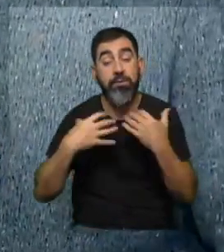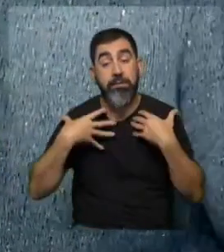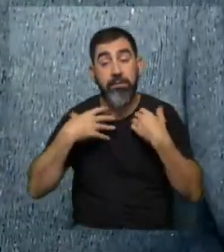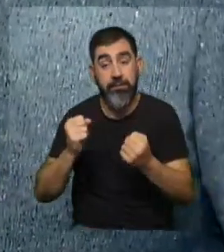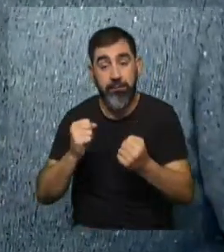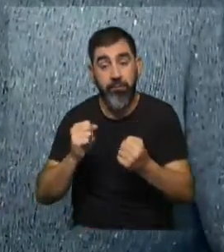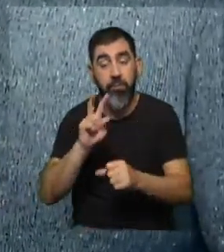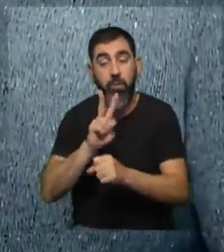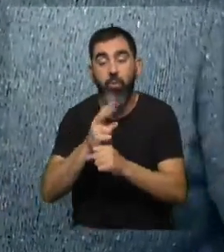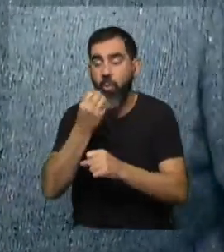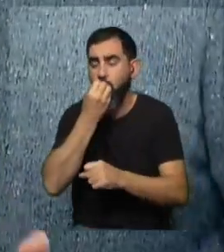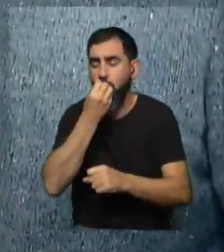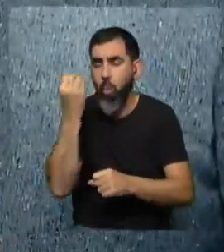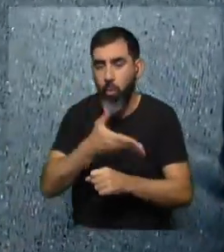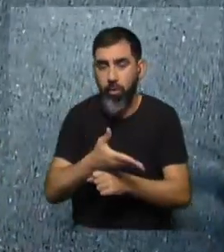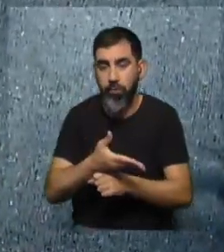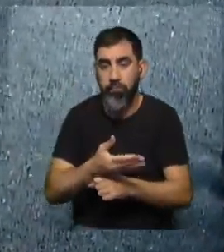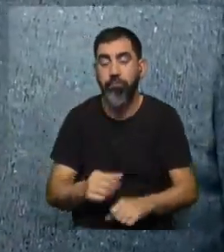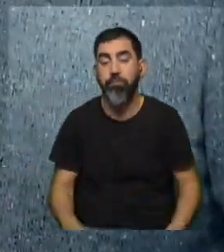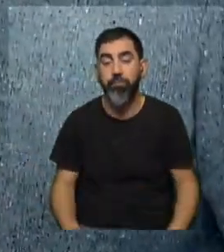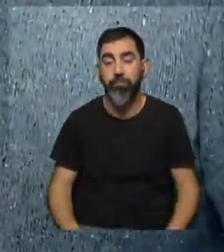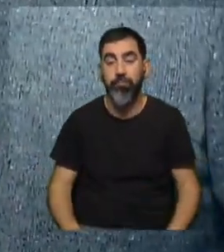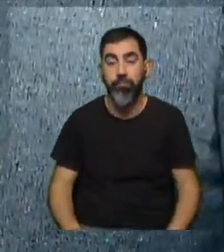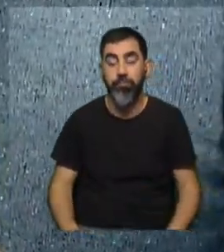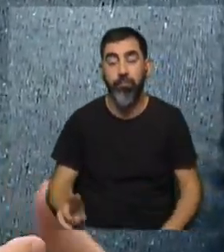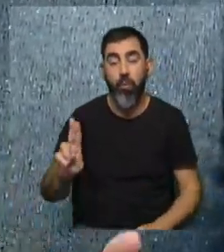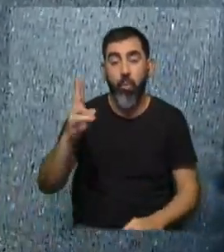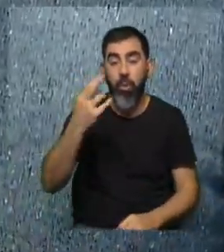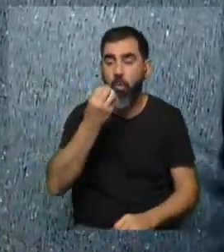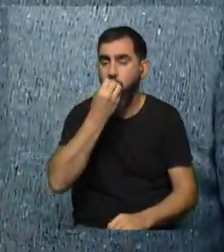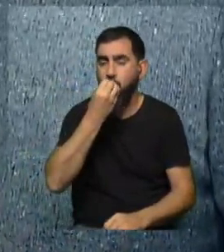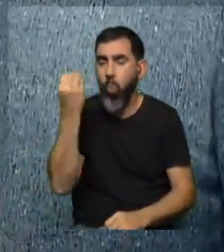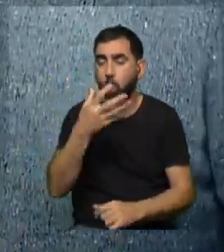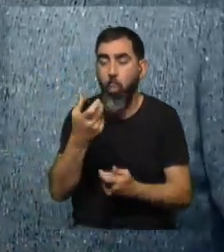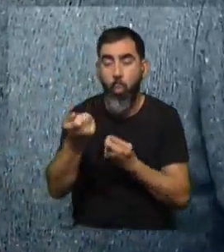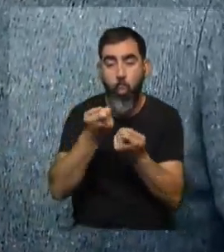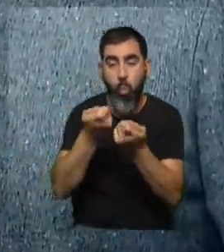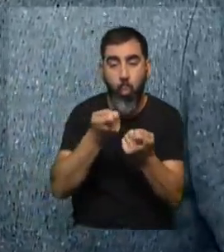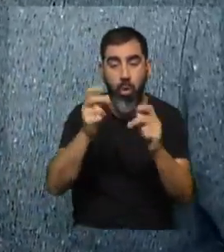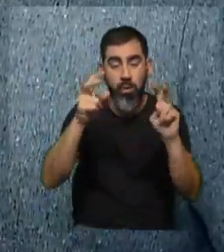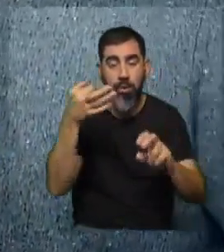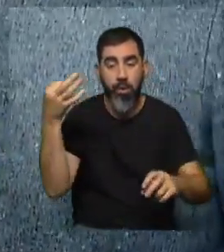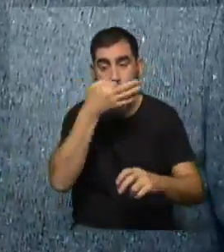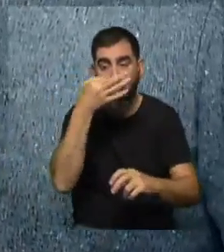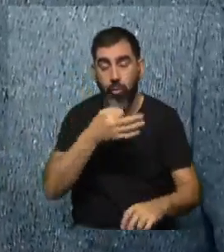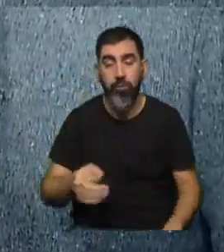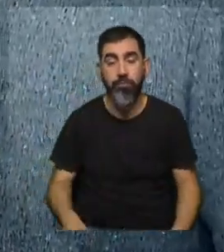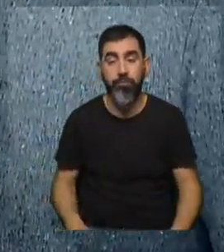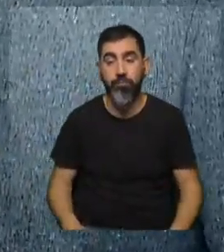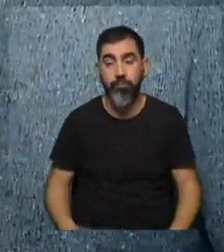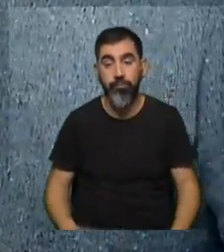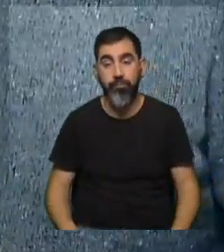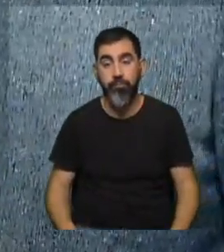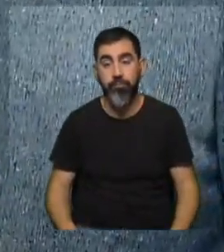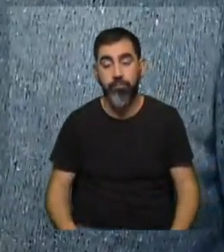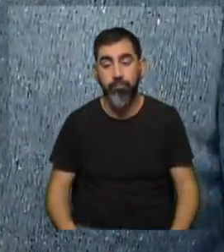del control es muy bueno hay un tema de escala también pero Uruguay tiene una muy buena regulación de este tipo de sustancias este de uso médico